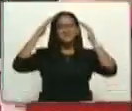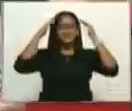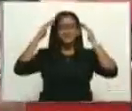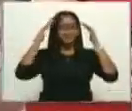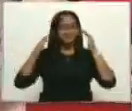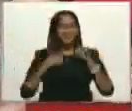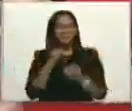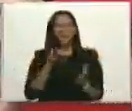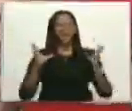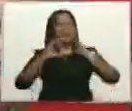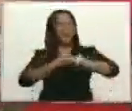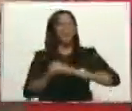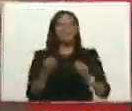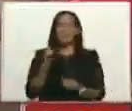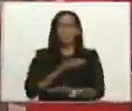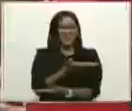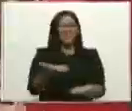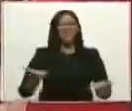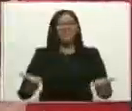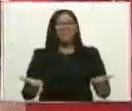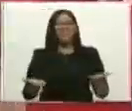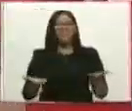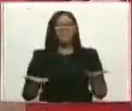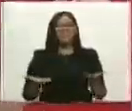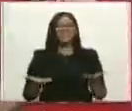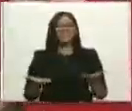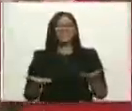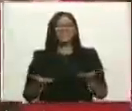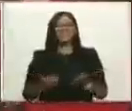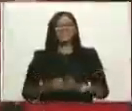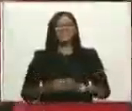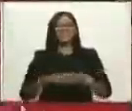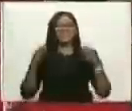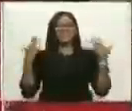Buenas noches, buenas. ¿Cómo están ustedes?